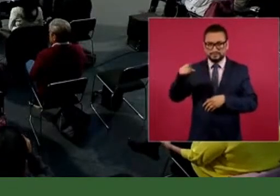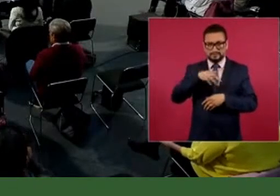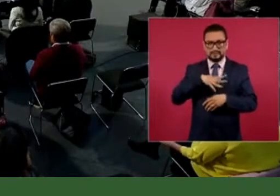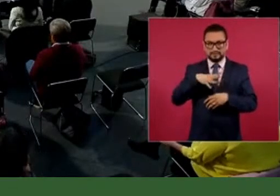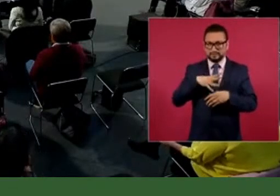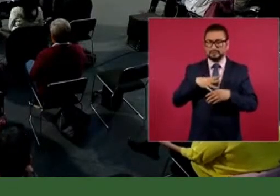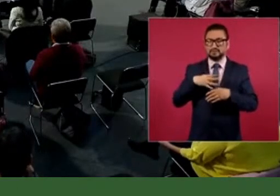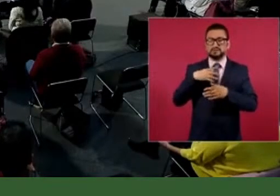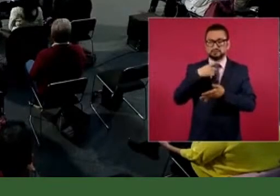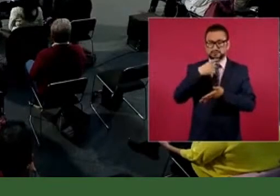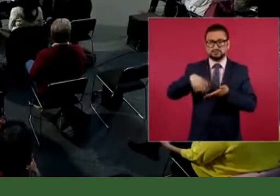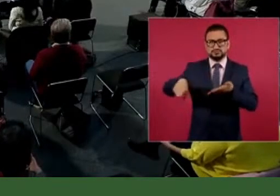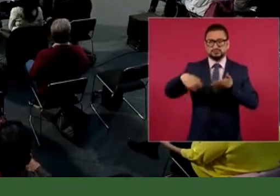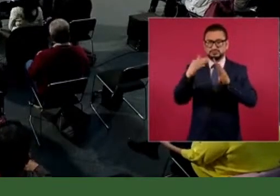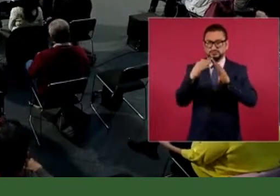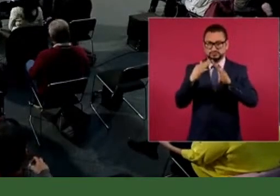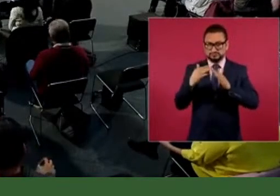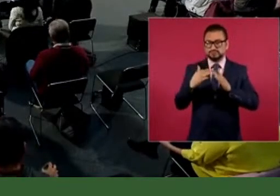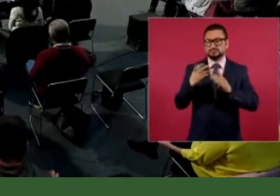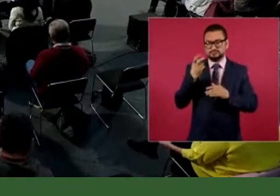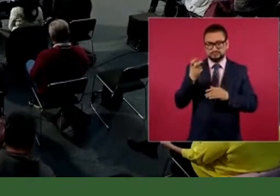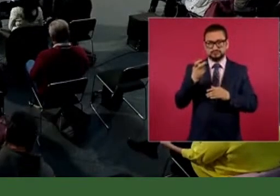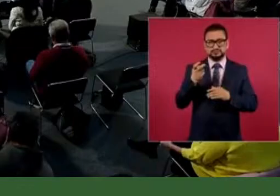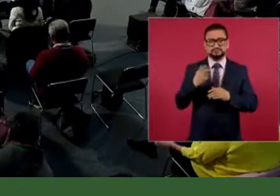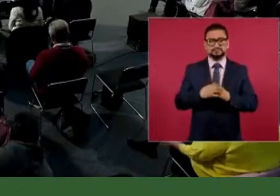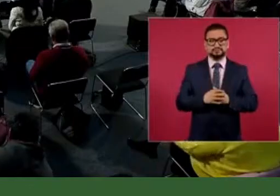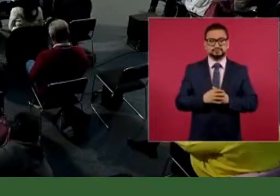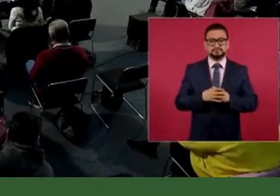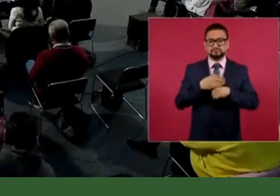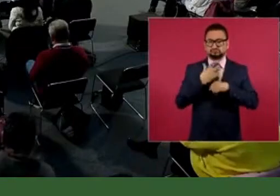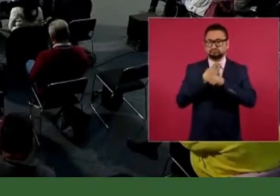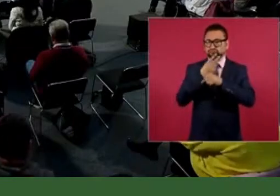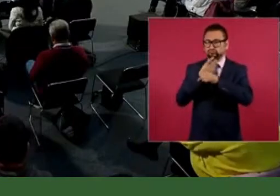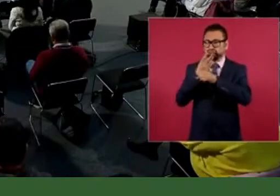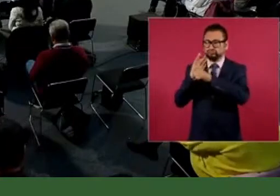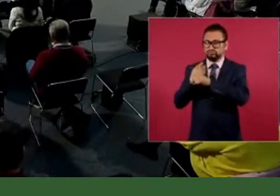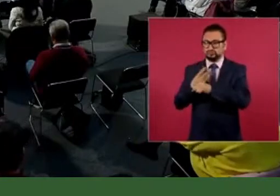adquirió esa casa, se rehabilitó,